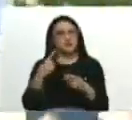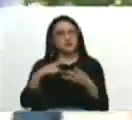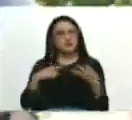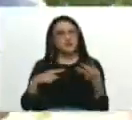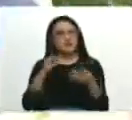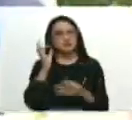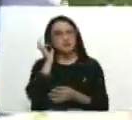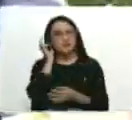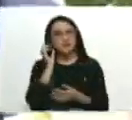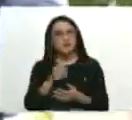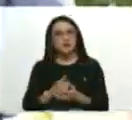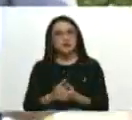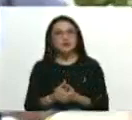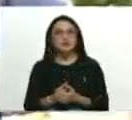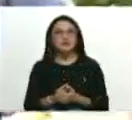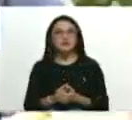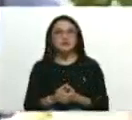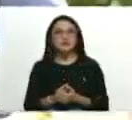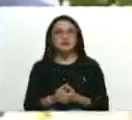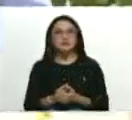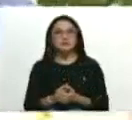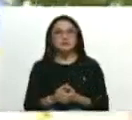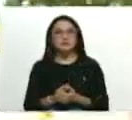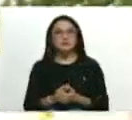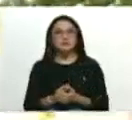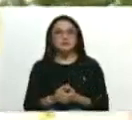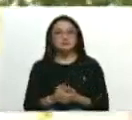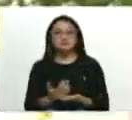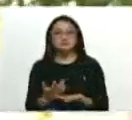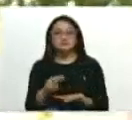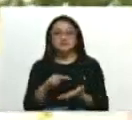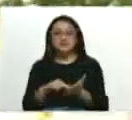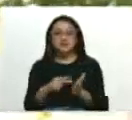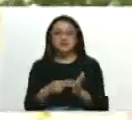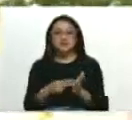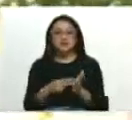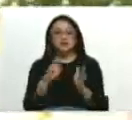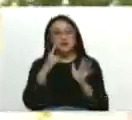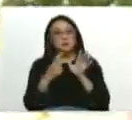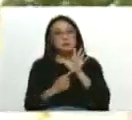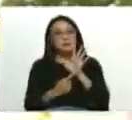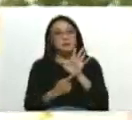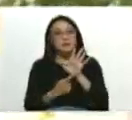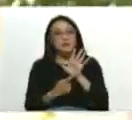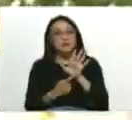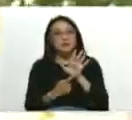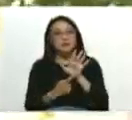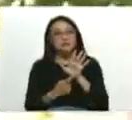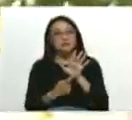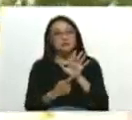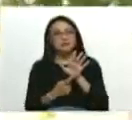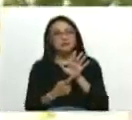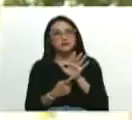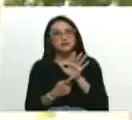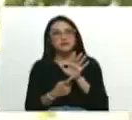Gómez, que también, digamos que nos muestra toda esa,